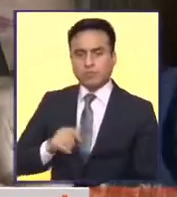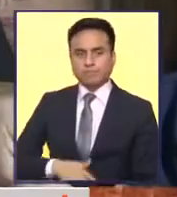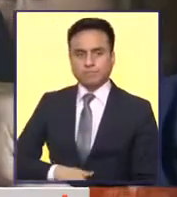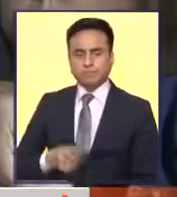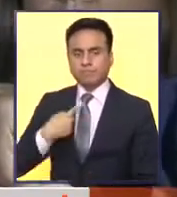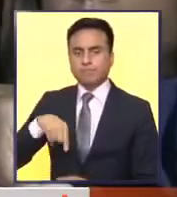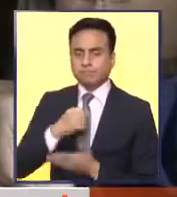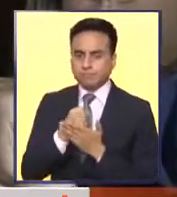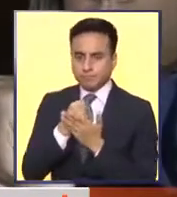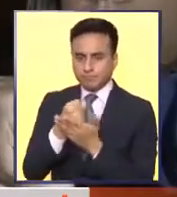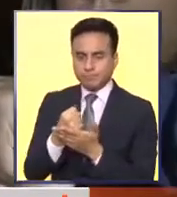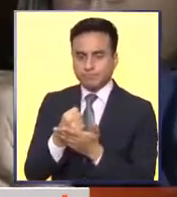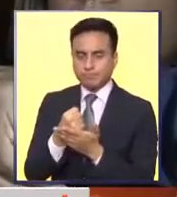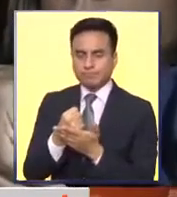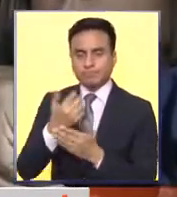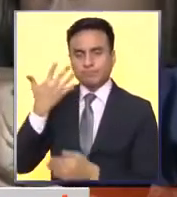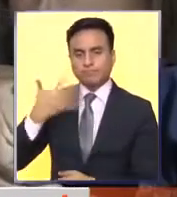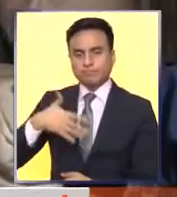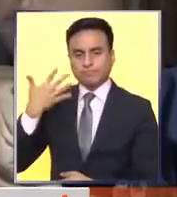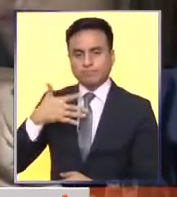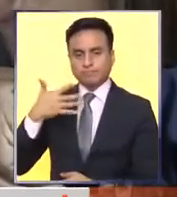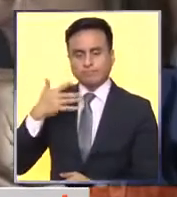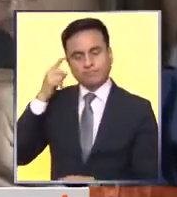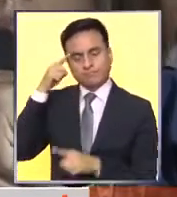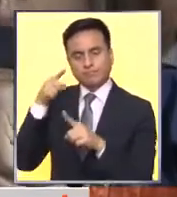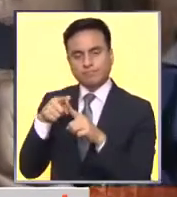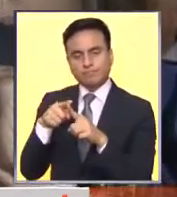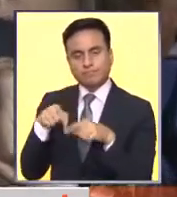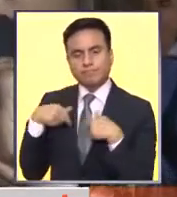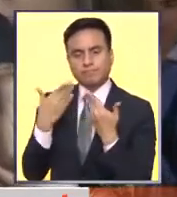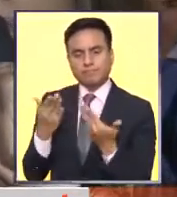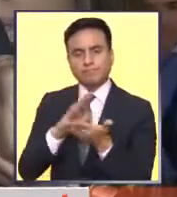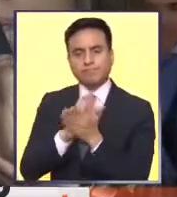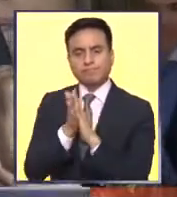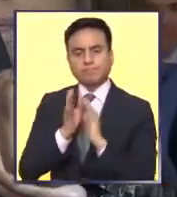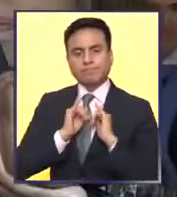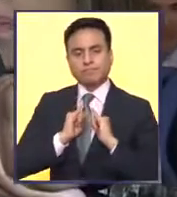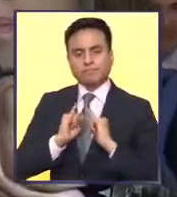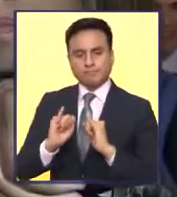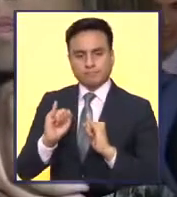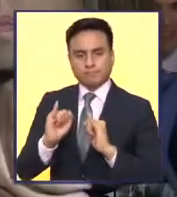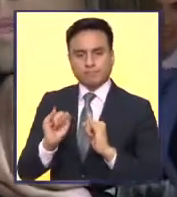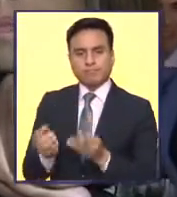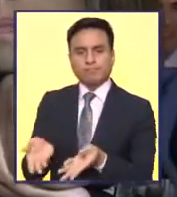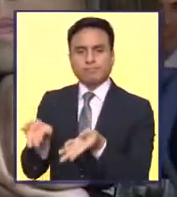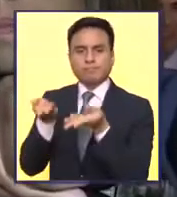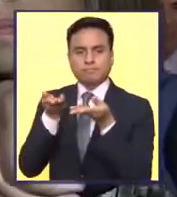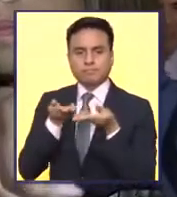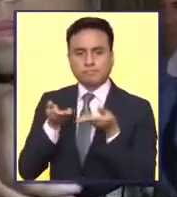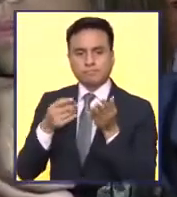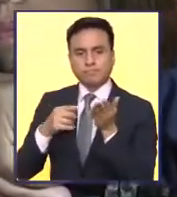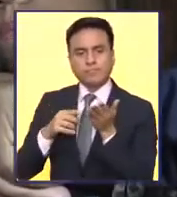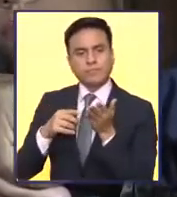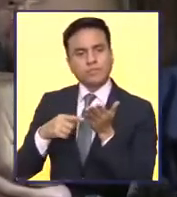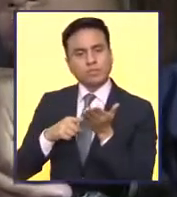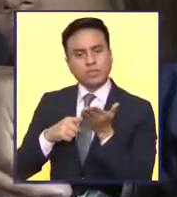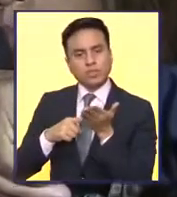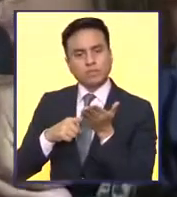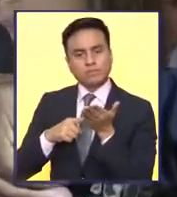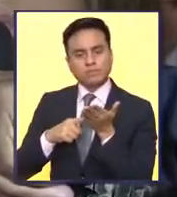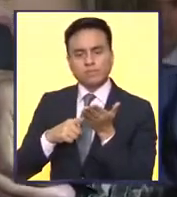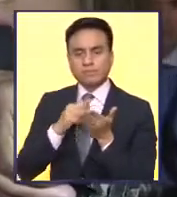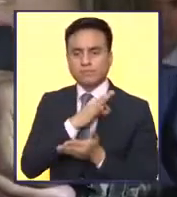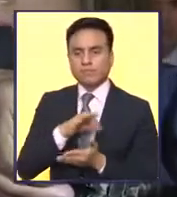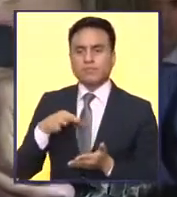colaboración fundamentalmente apunta a entregar toda la información que nos permite nuestra tecnología al Ministerio